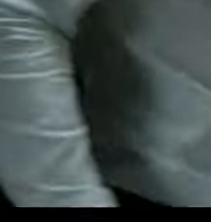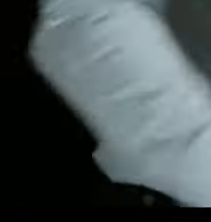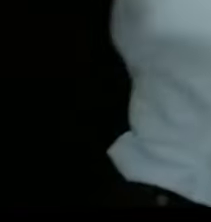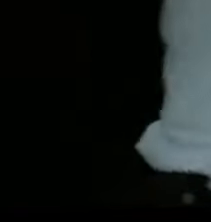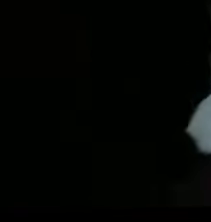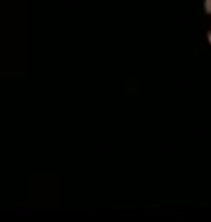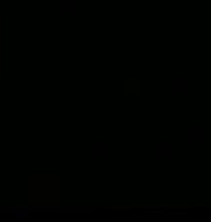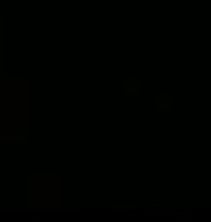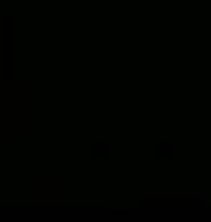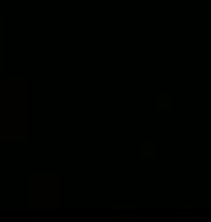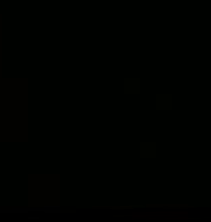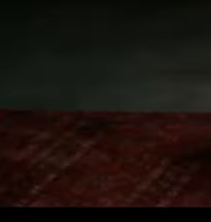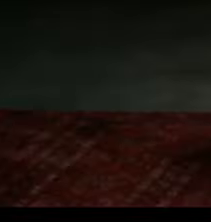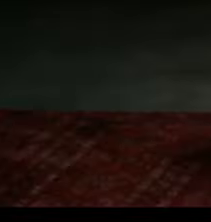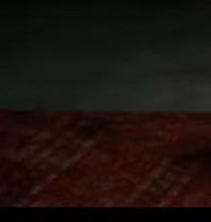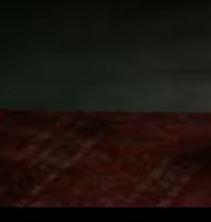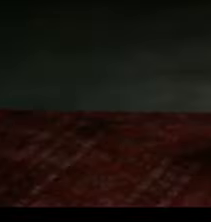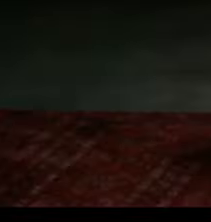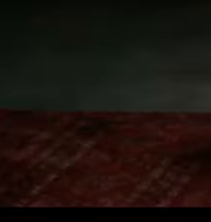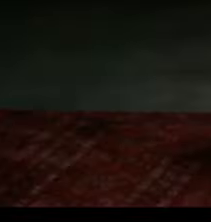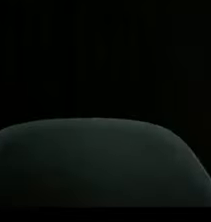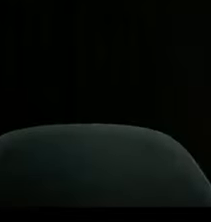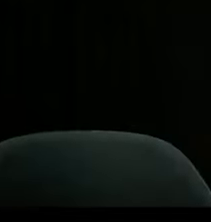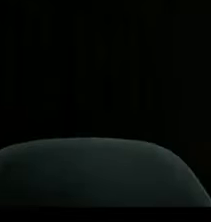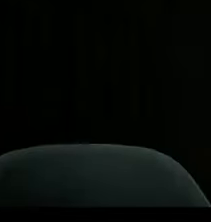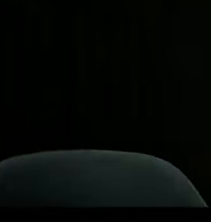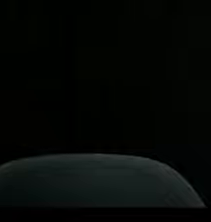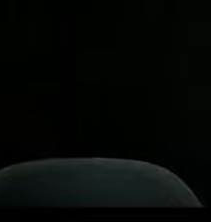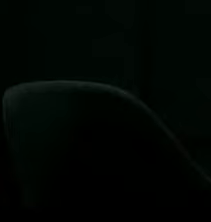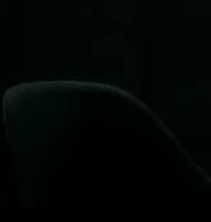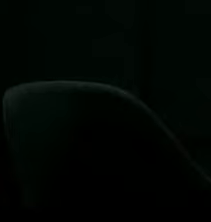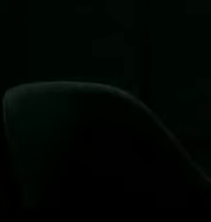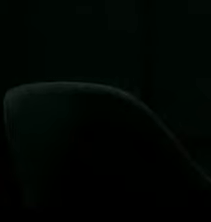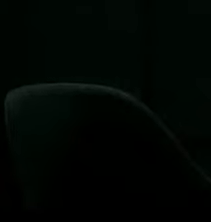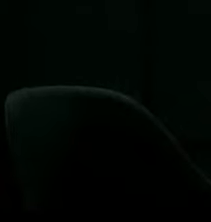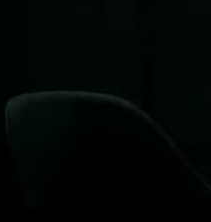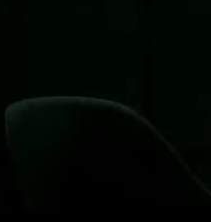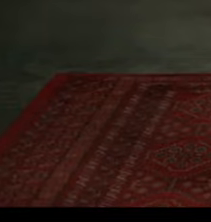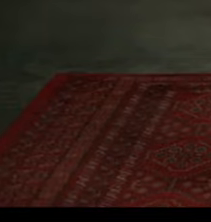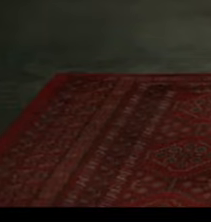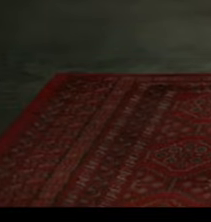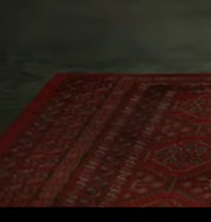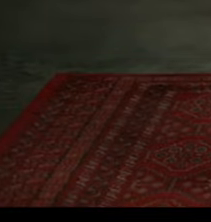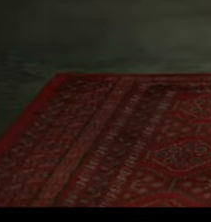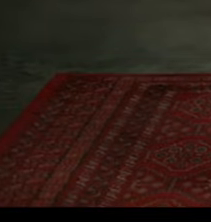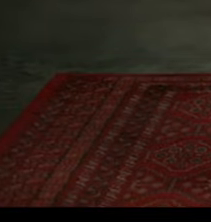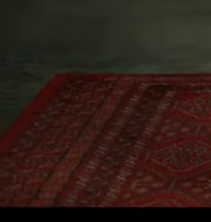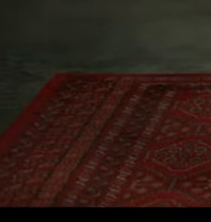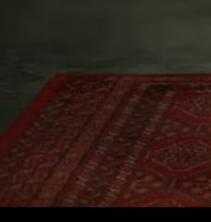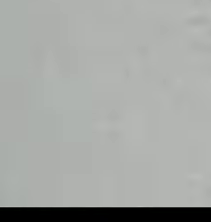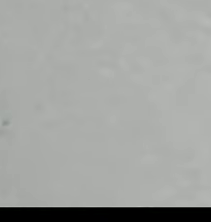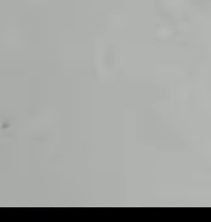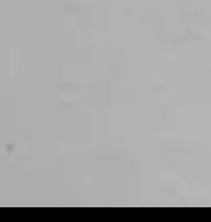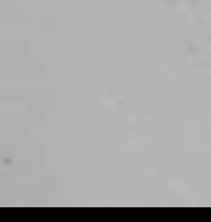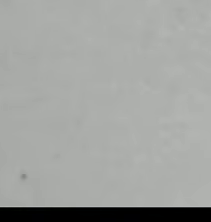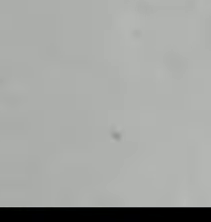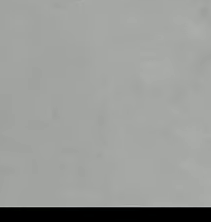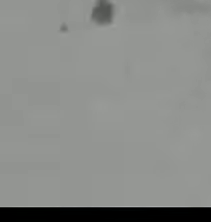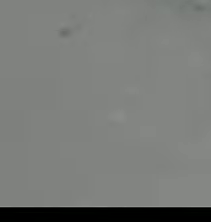camino y el cambio interior mío fue muy grande, gracias a la película.